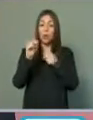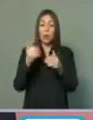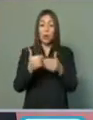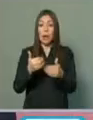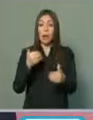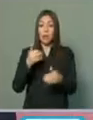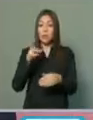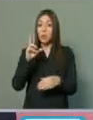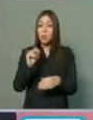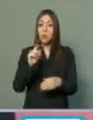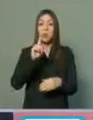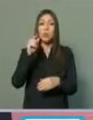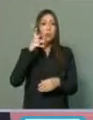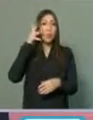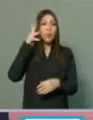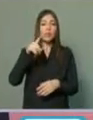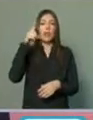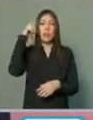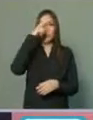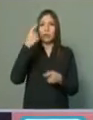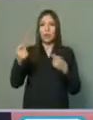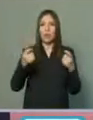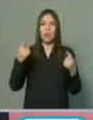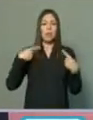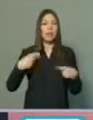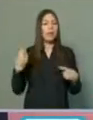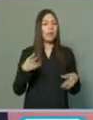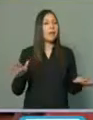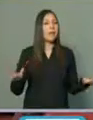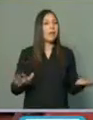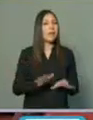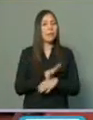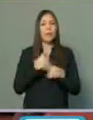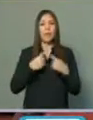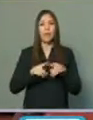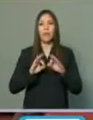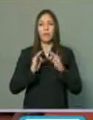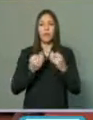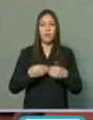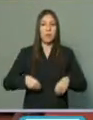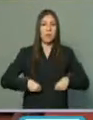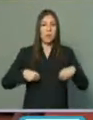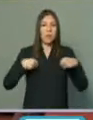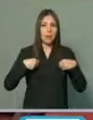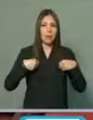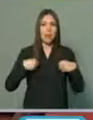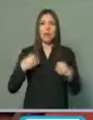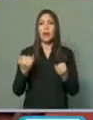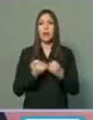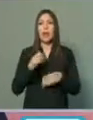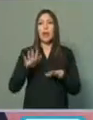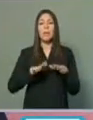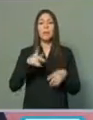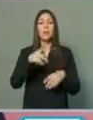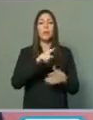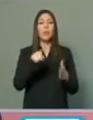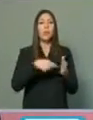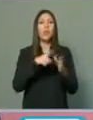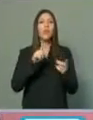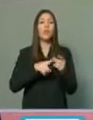control. Ok. ¿Sí? Y es gente que tiene que cambiar su estilo de vida, e incluso muchas veces tienen que cambiar hasta el lugar donde